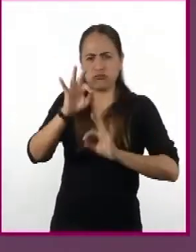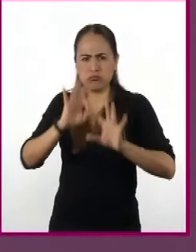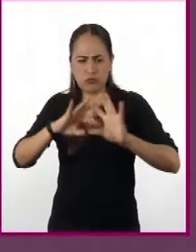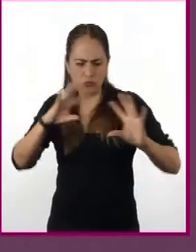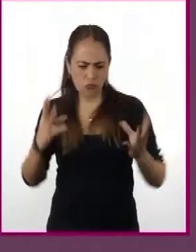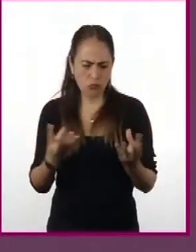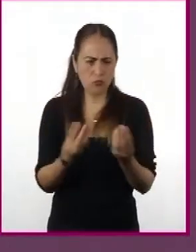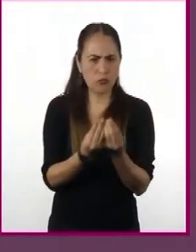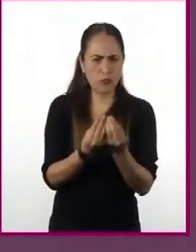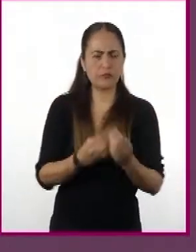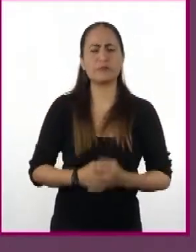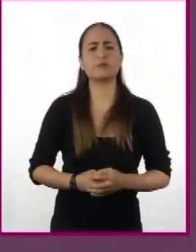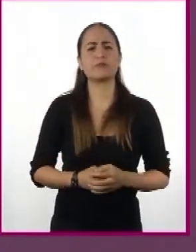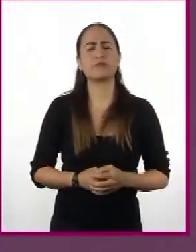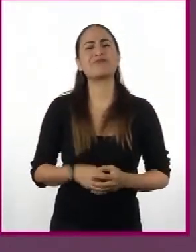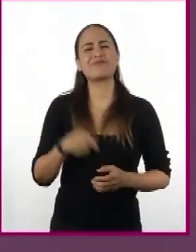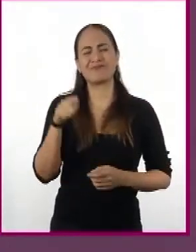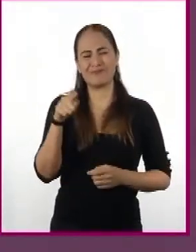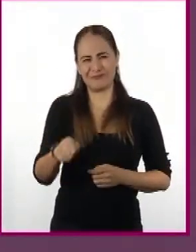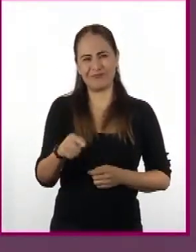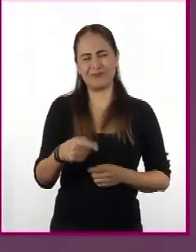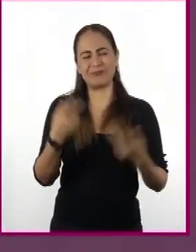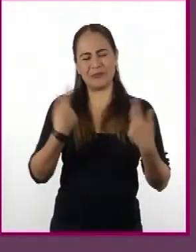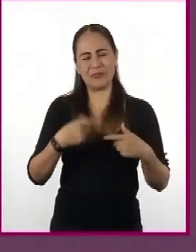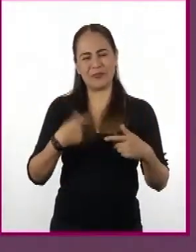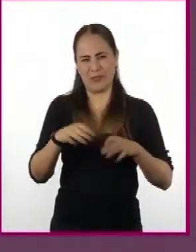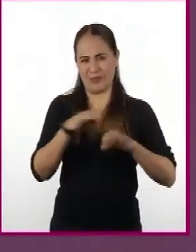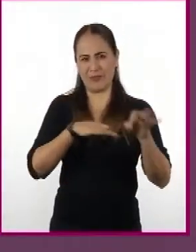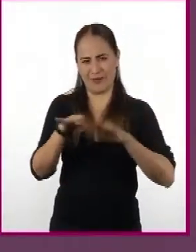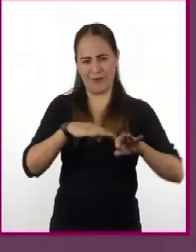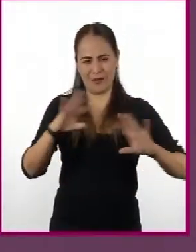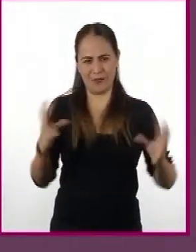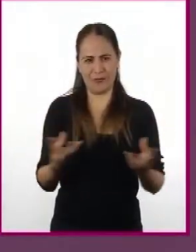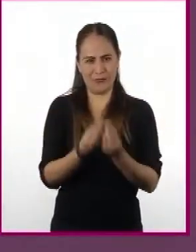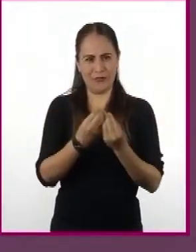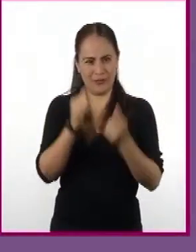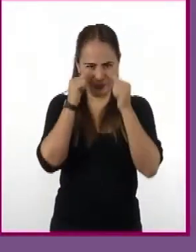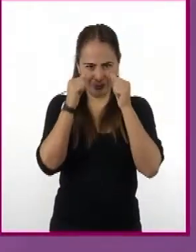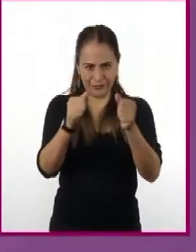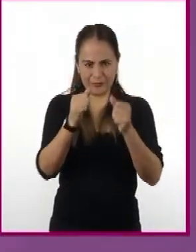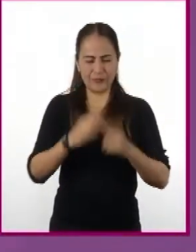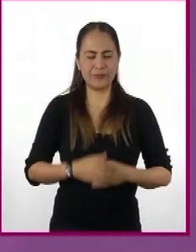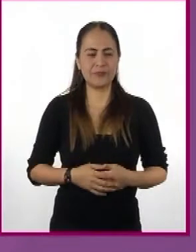decir, la persona que reúne una antología. Atendamos.